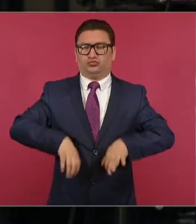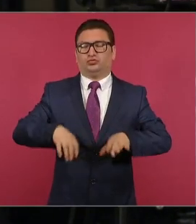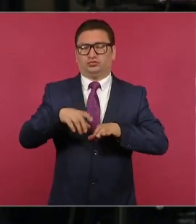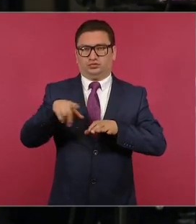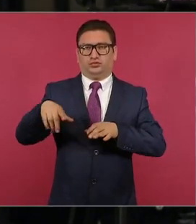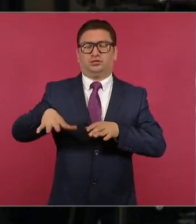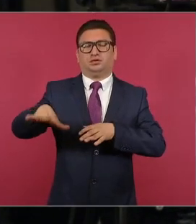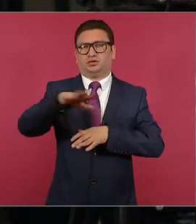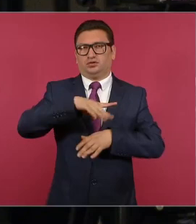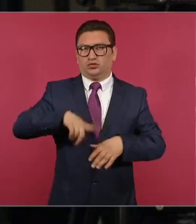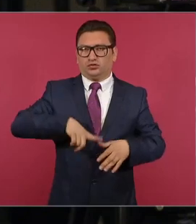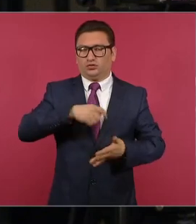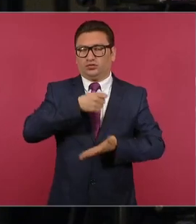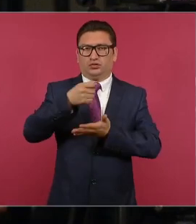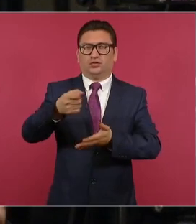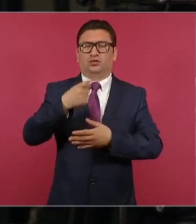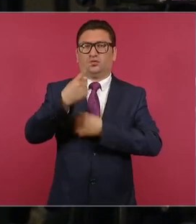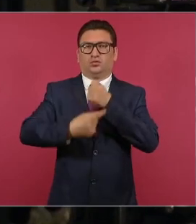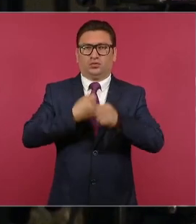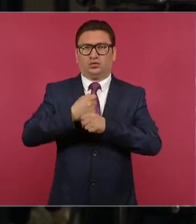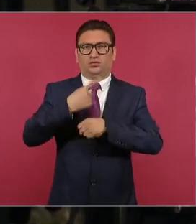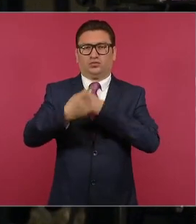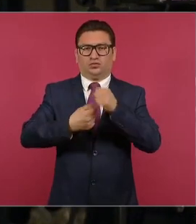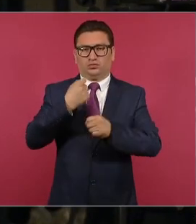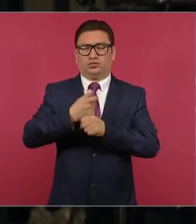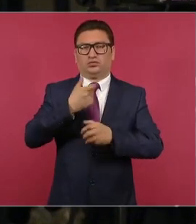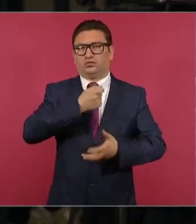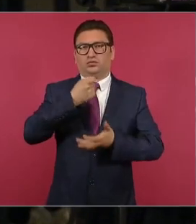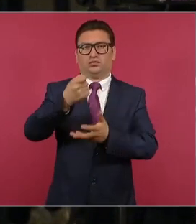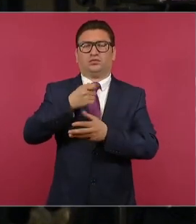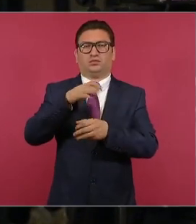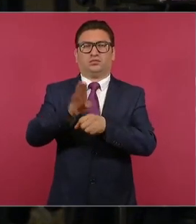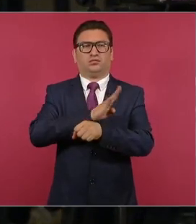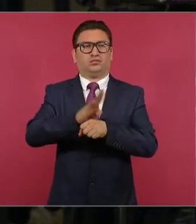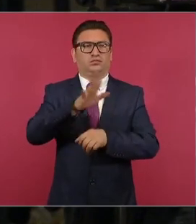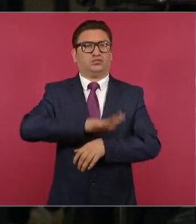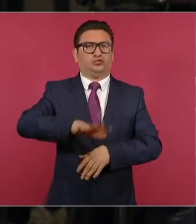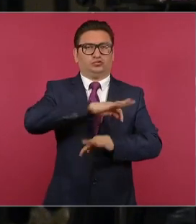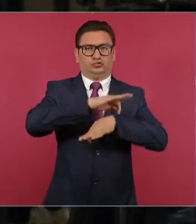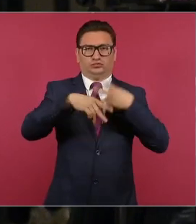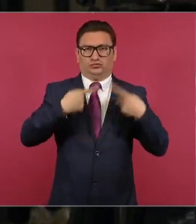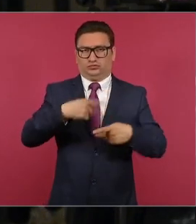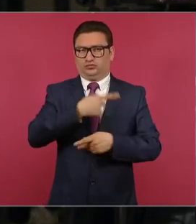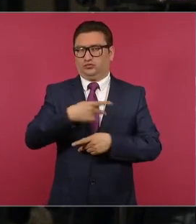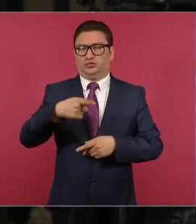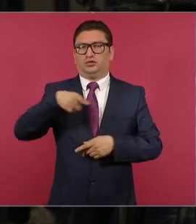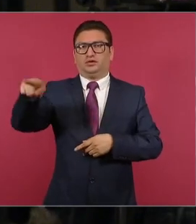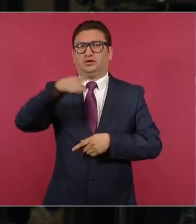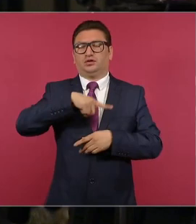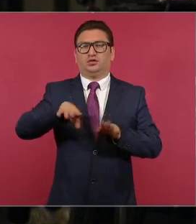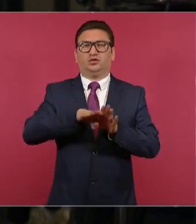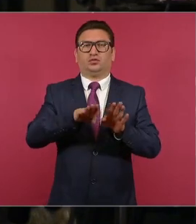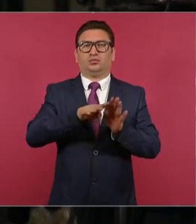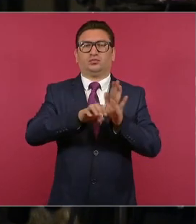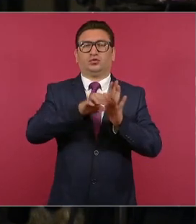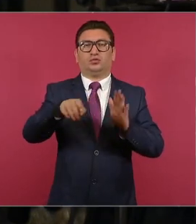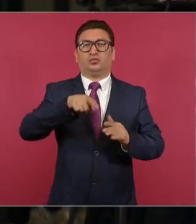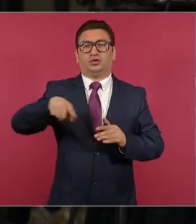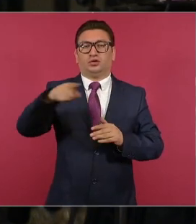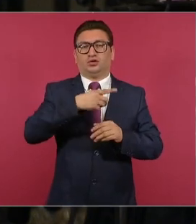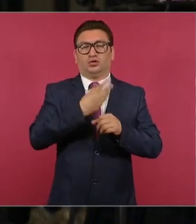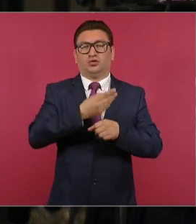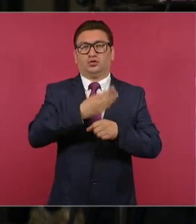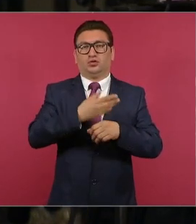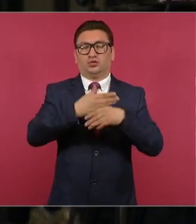recursos del erario que anualmente les son asignados para beneficio de todos los pobres. Lo primero que piden son caminos,